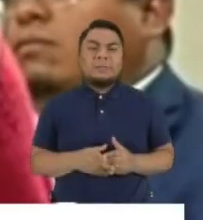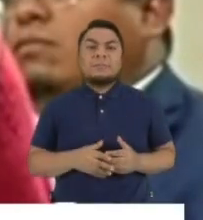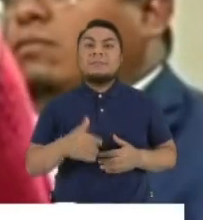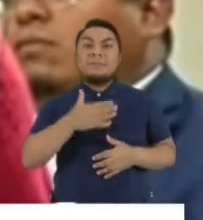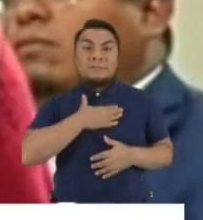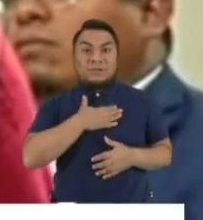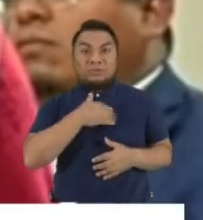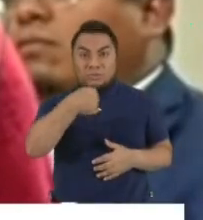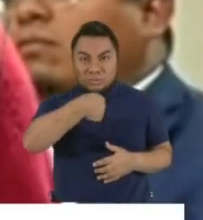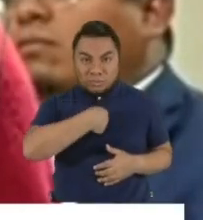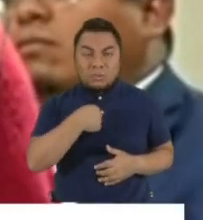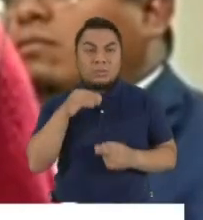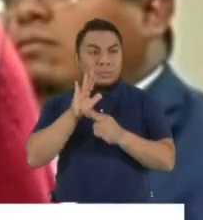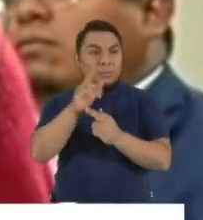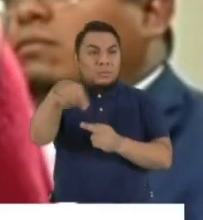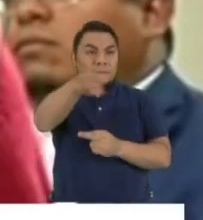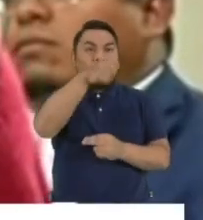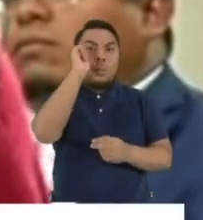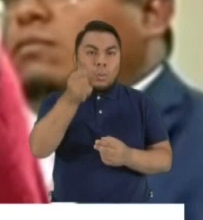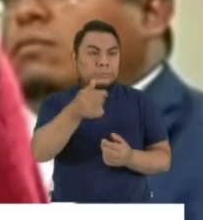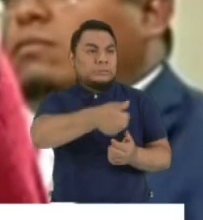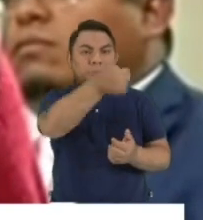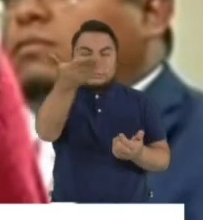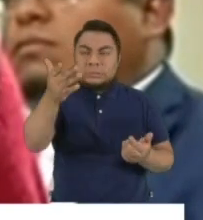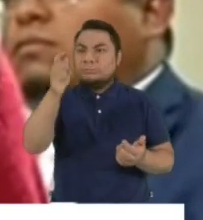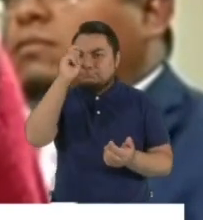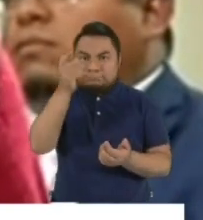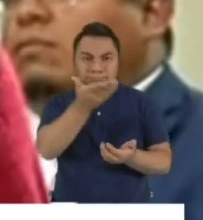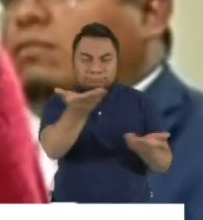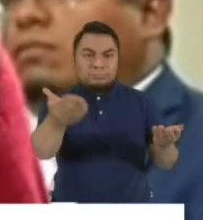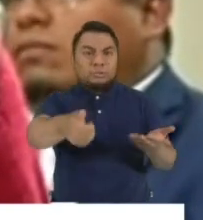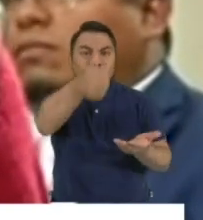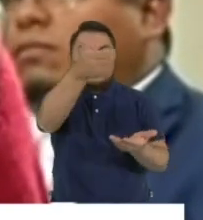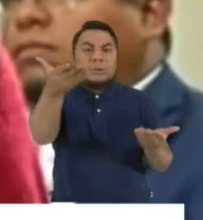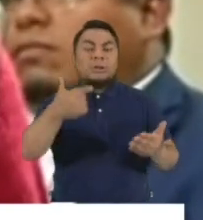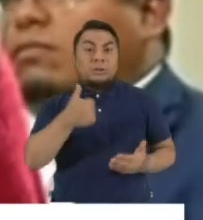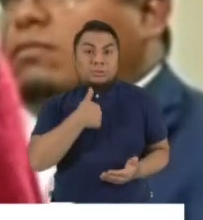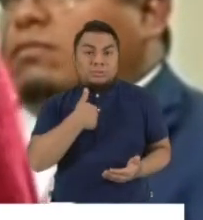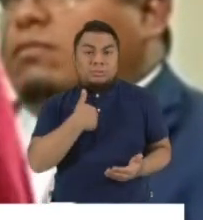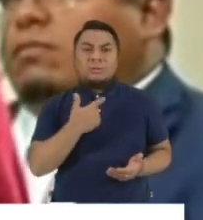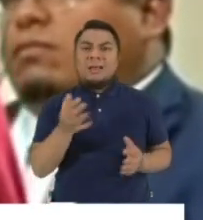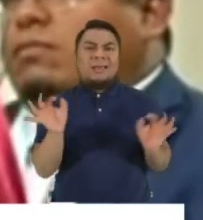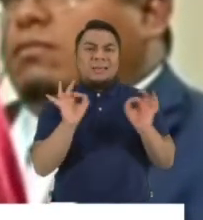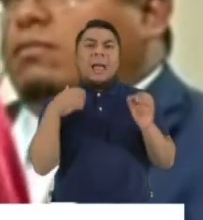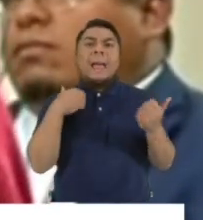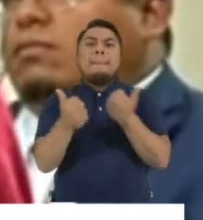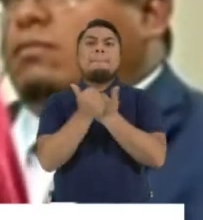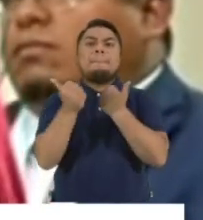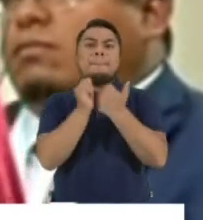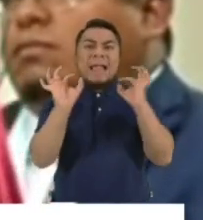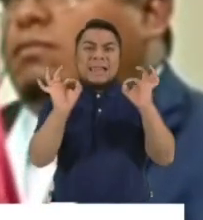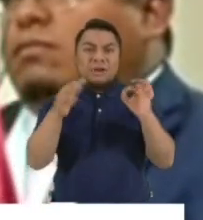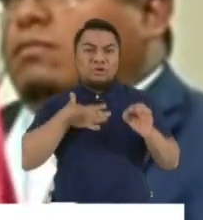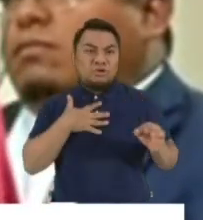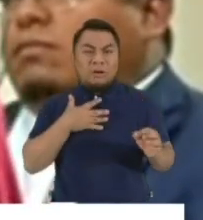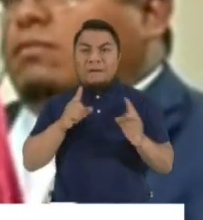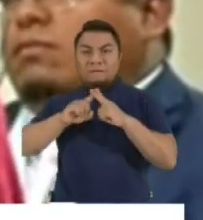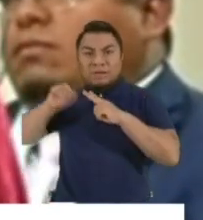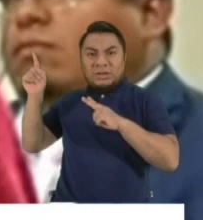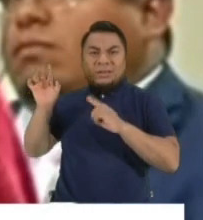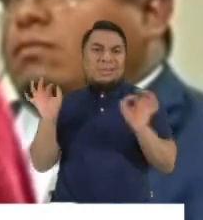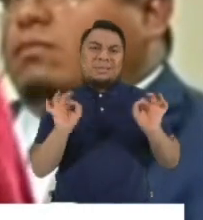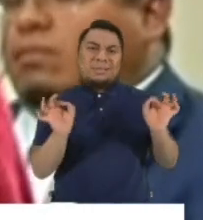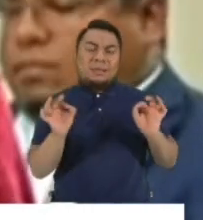señor presidente, señores jueces superiores, ningún peligro para el proceso, ni de